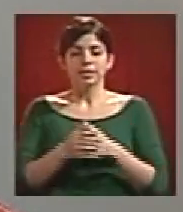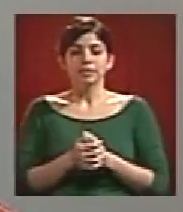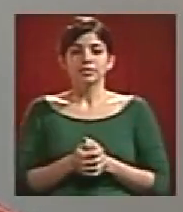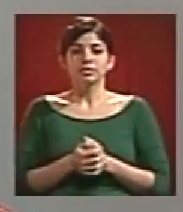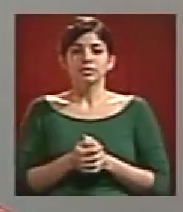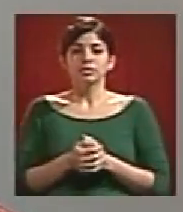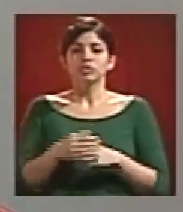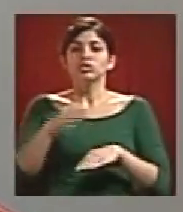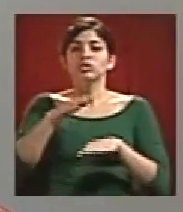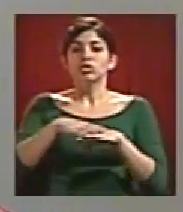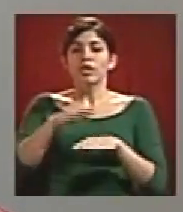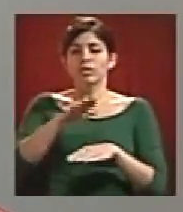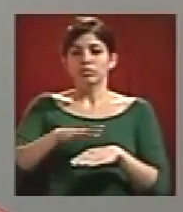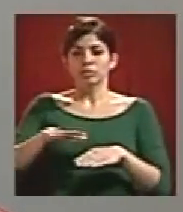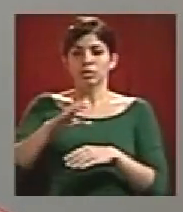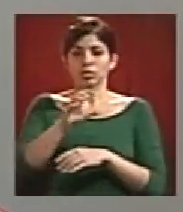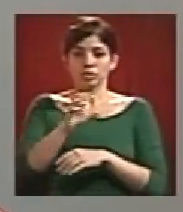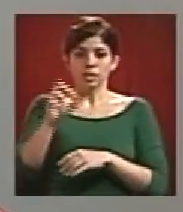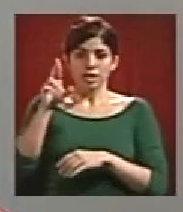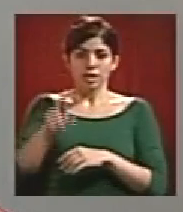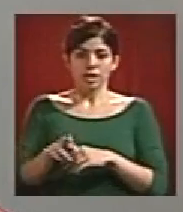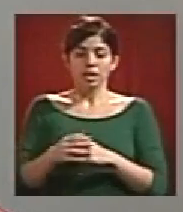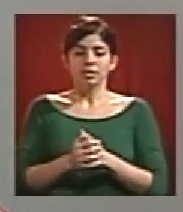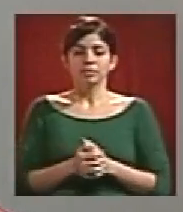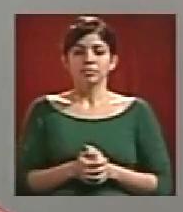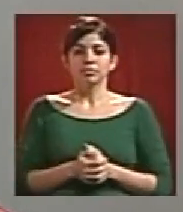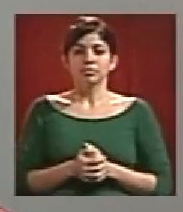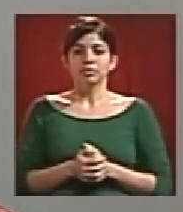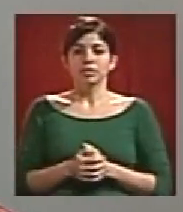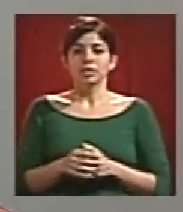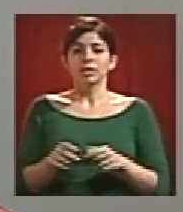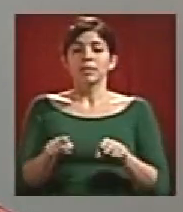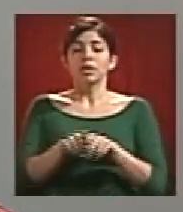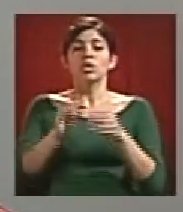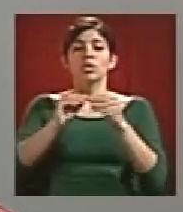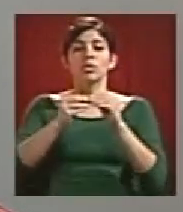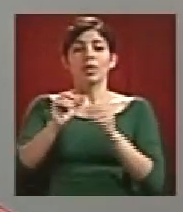del Estado de la Nación, donde coordinó el número 10